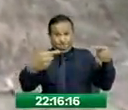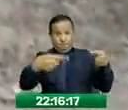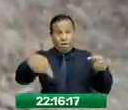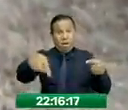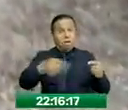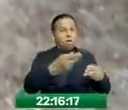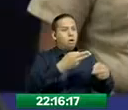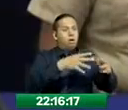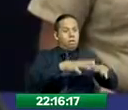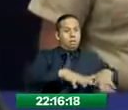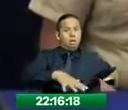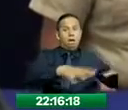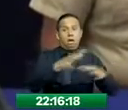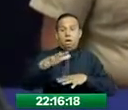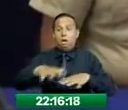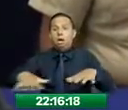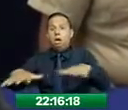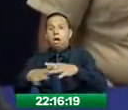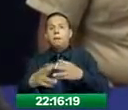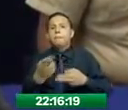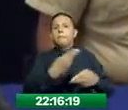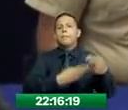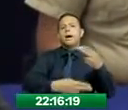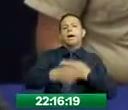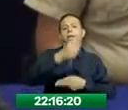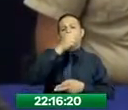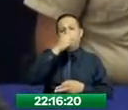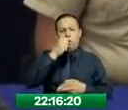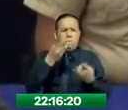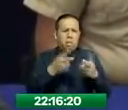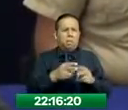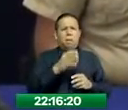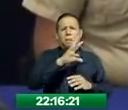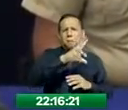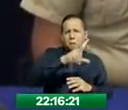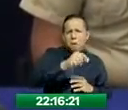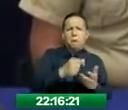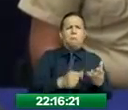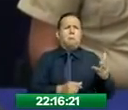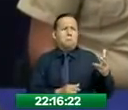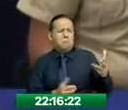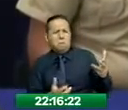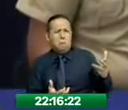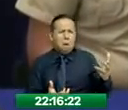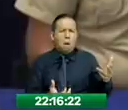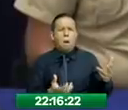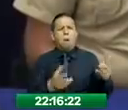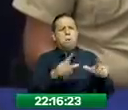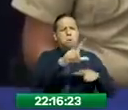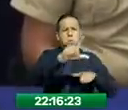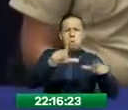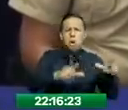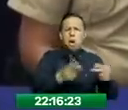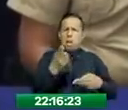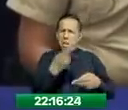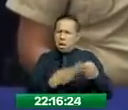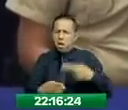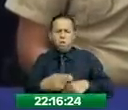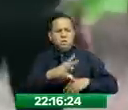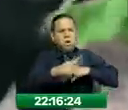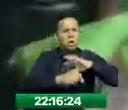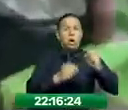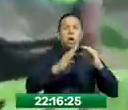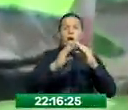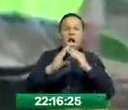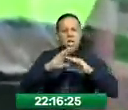y territorio y el robo a mano armada a personas a locales comerciales y hasta a domicilio